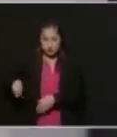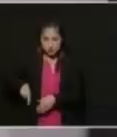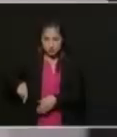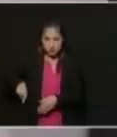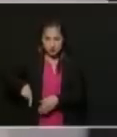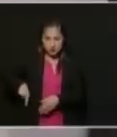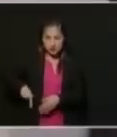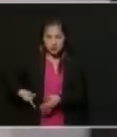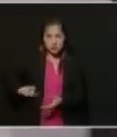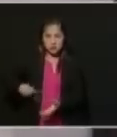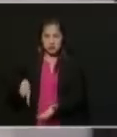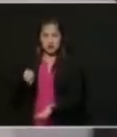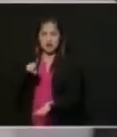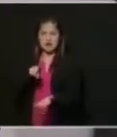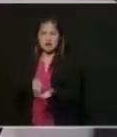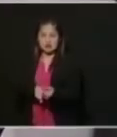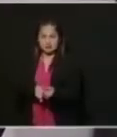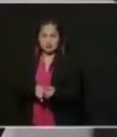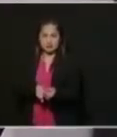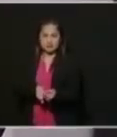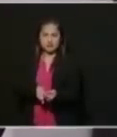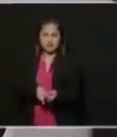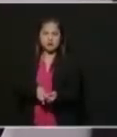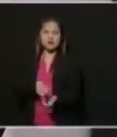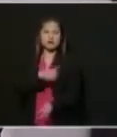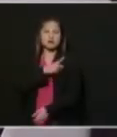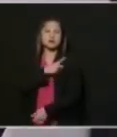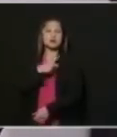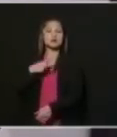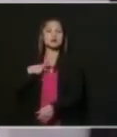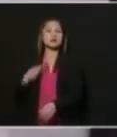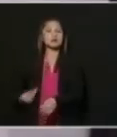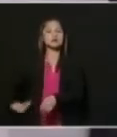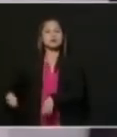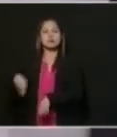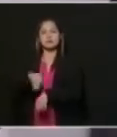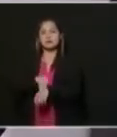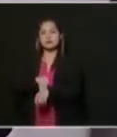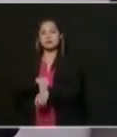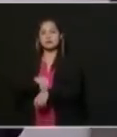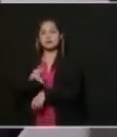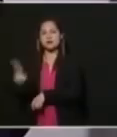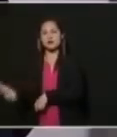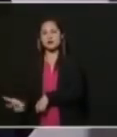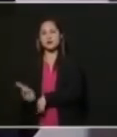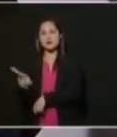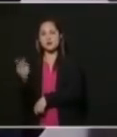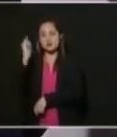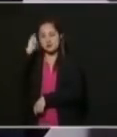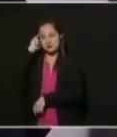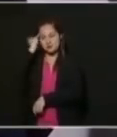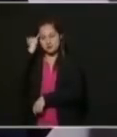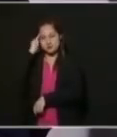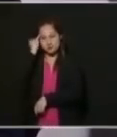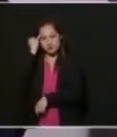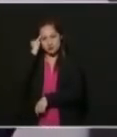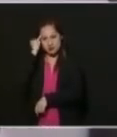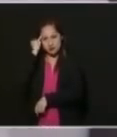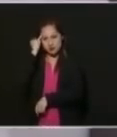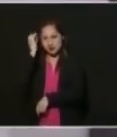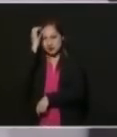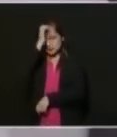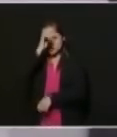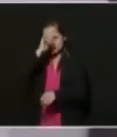tendrán como población preferente a los pueblos indígenas de las diversas